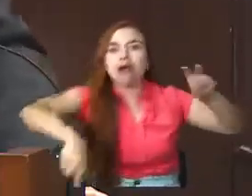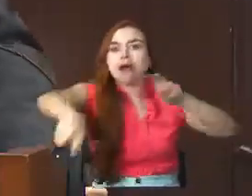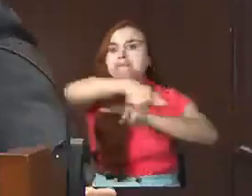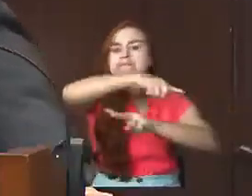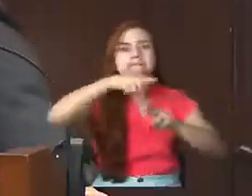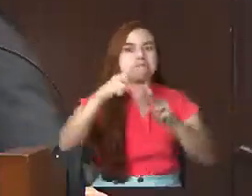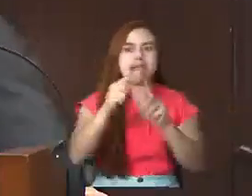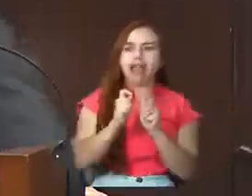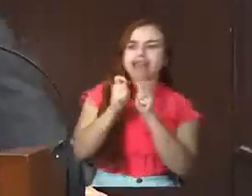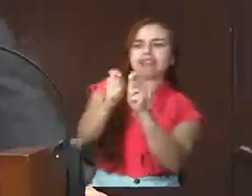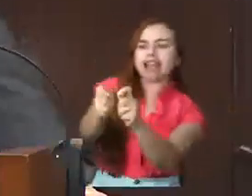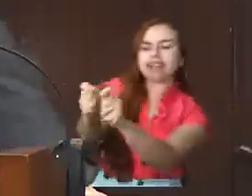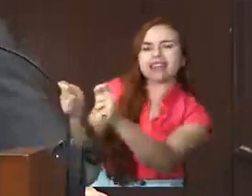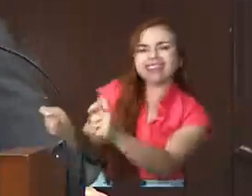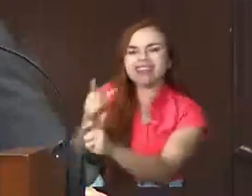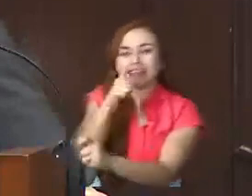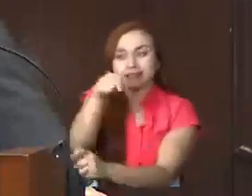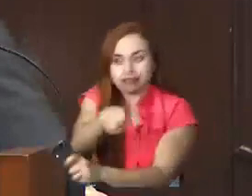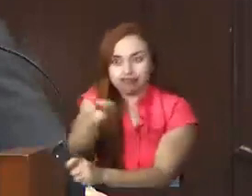fiable.